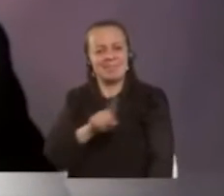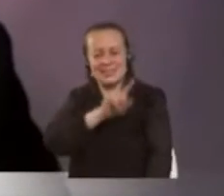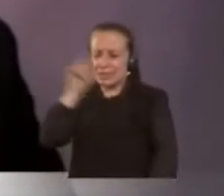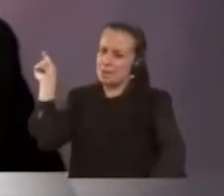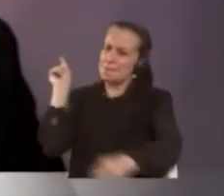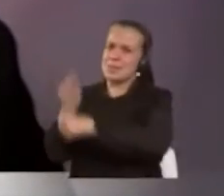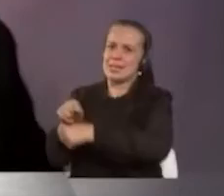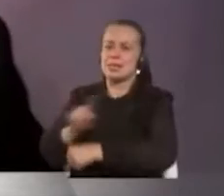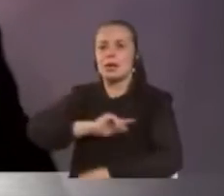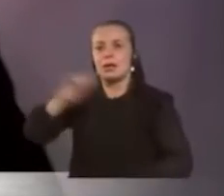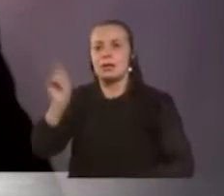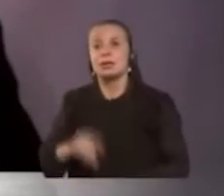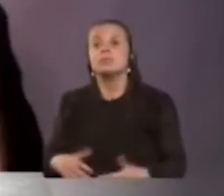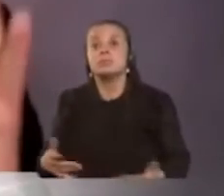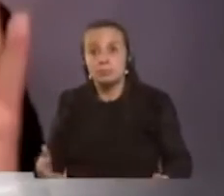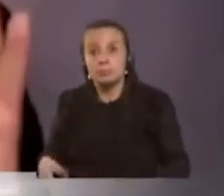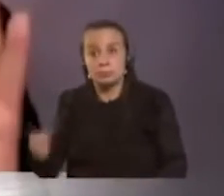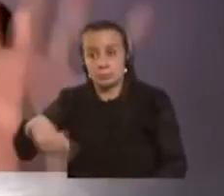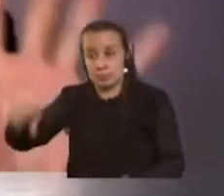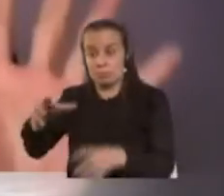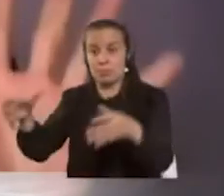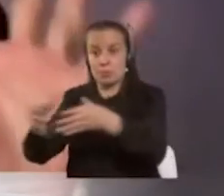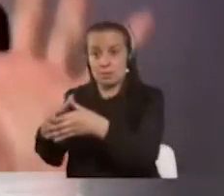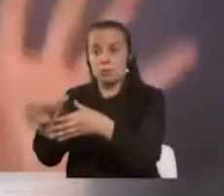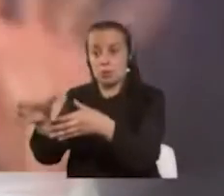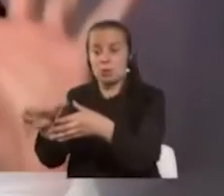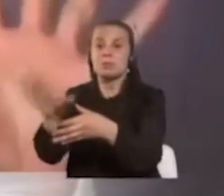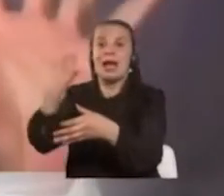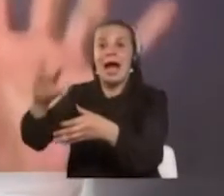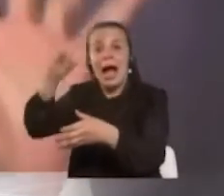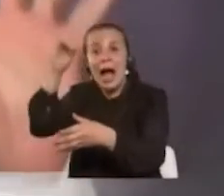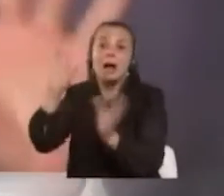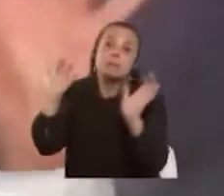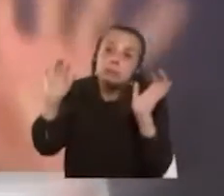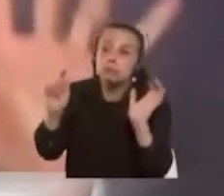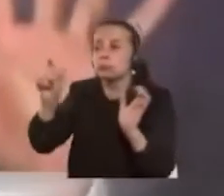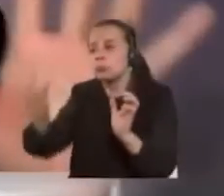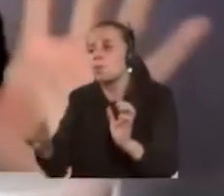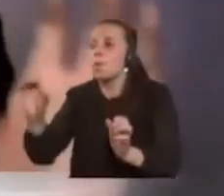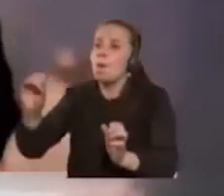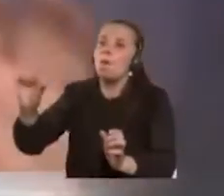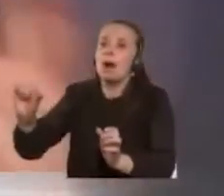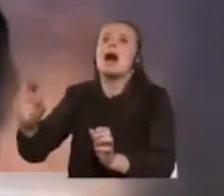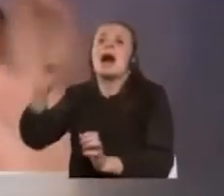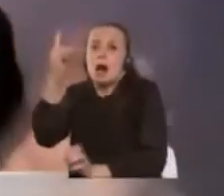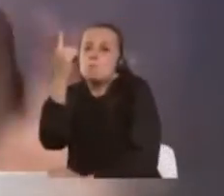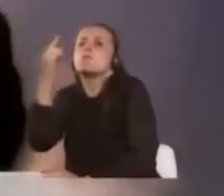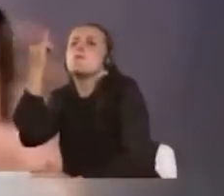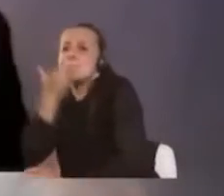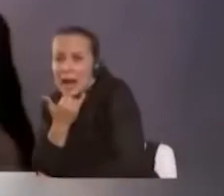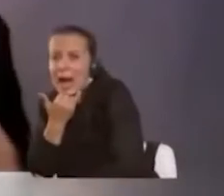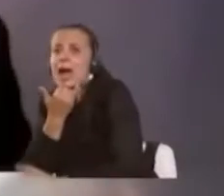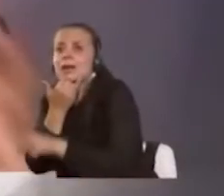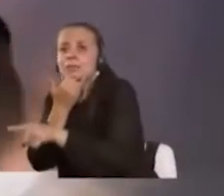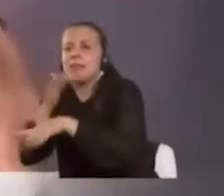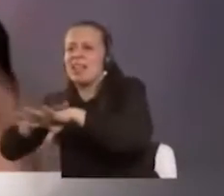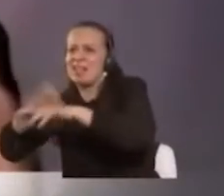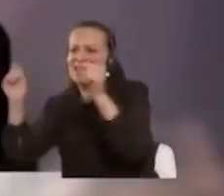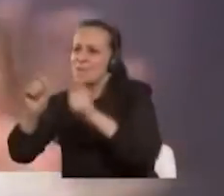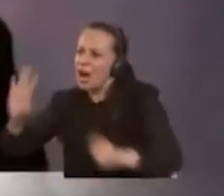e inaceptable. Porque el hecho de que en algún momento pueda haber un educador o educadora que haga algo indebido no permite una campaña